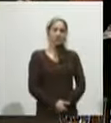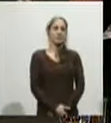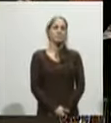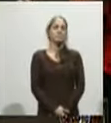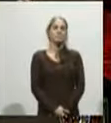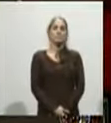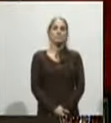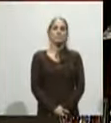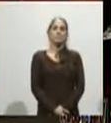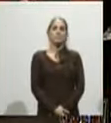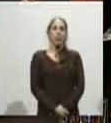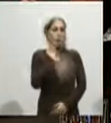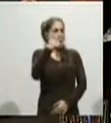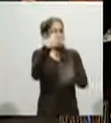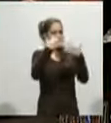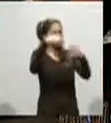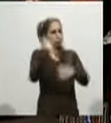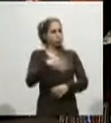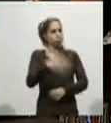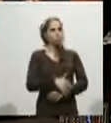Está bien, chacho, bien de gente de aquí.